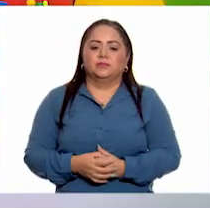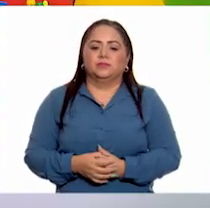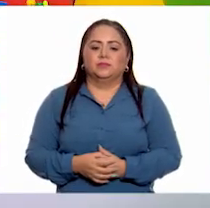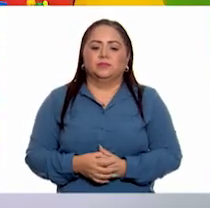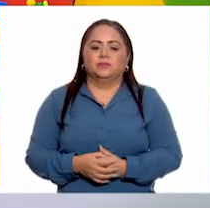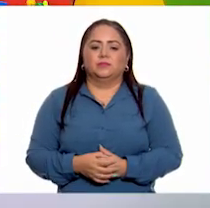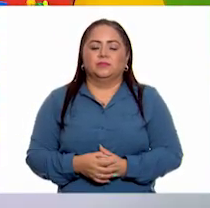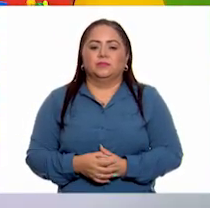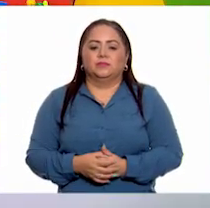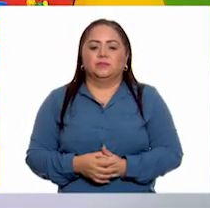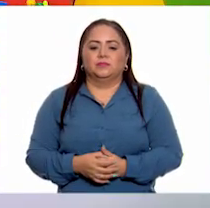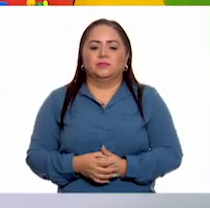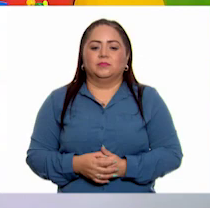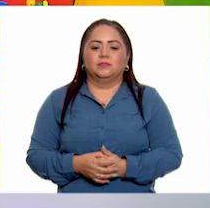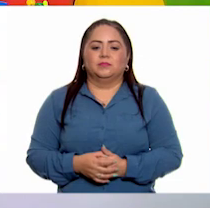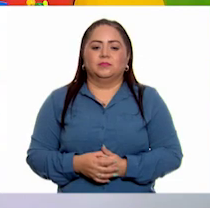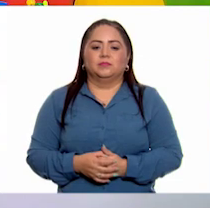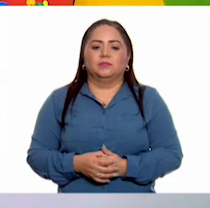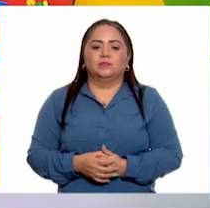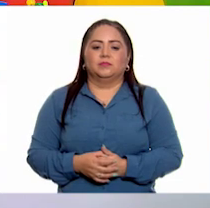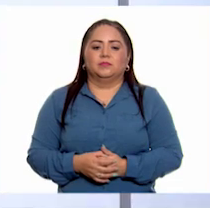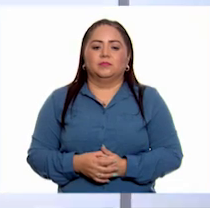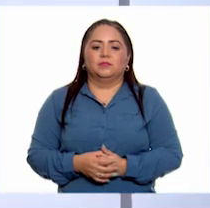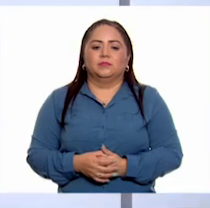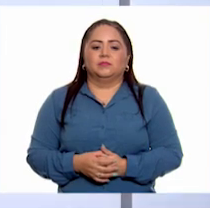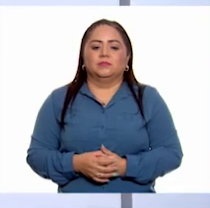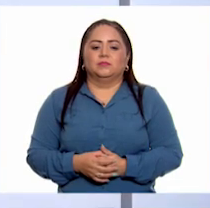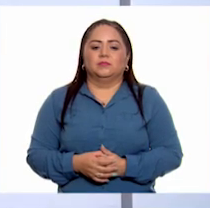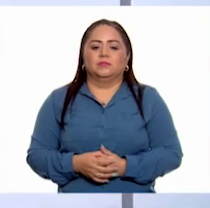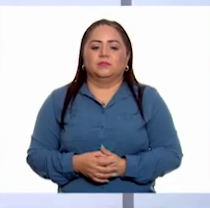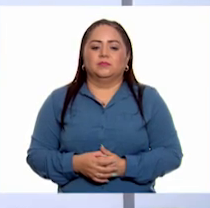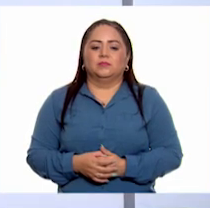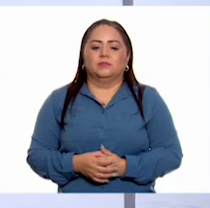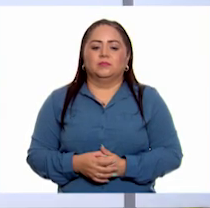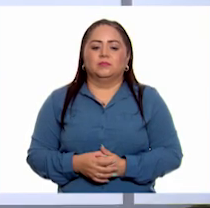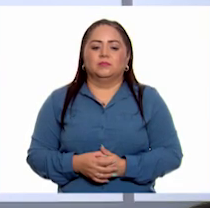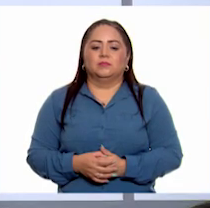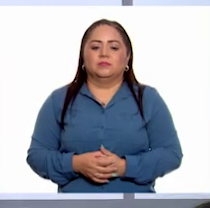bien. ¿A qué le tengo miedo? A la oscuridad.